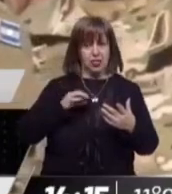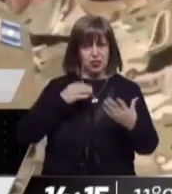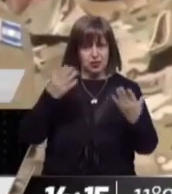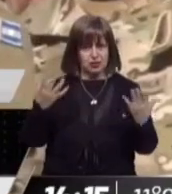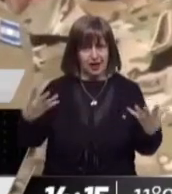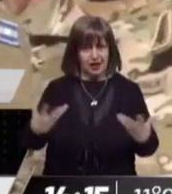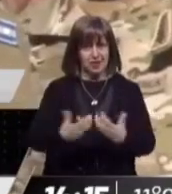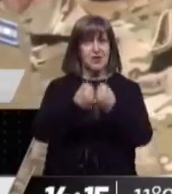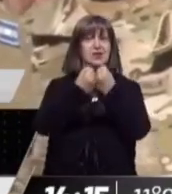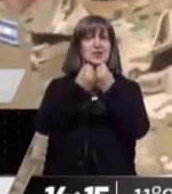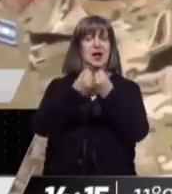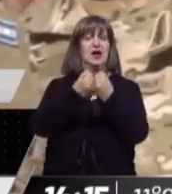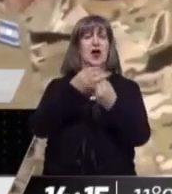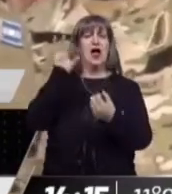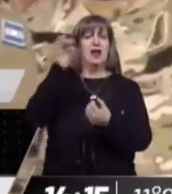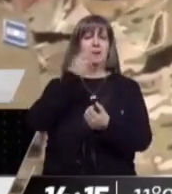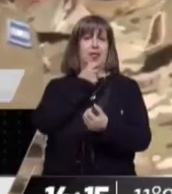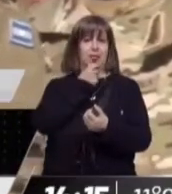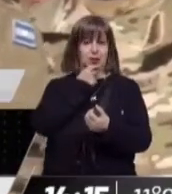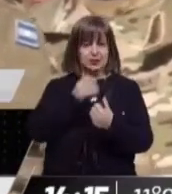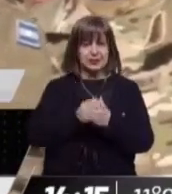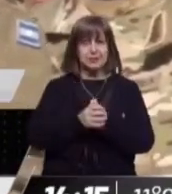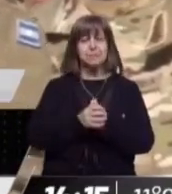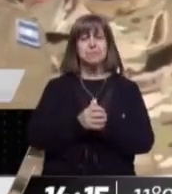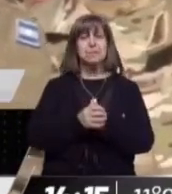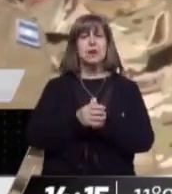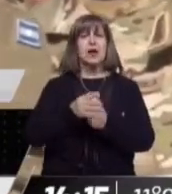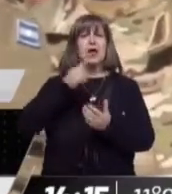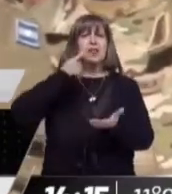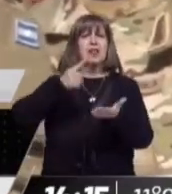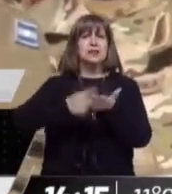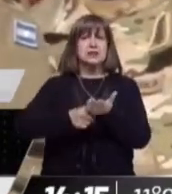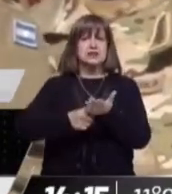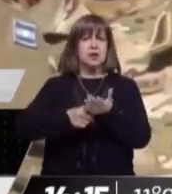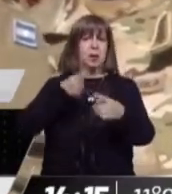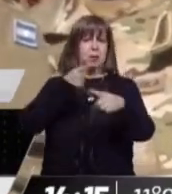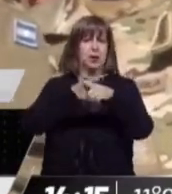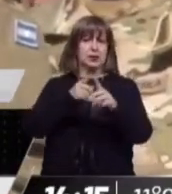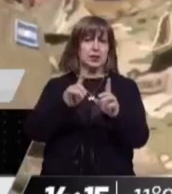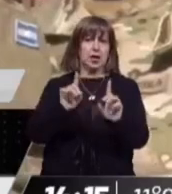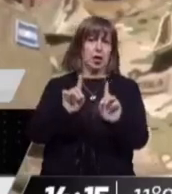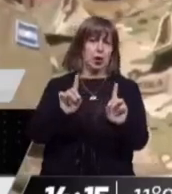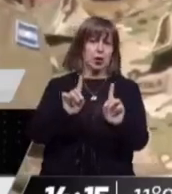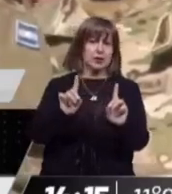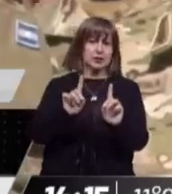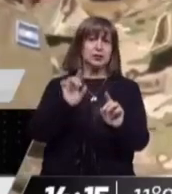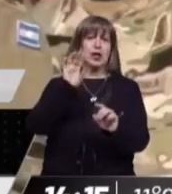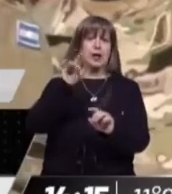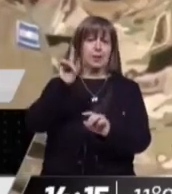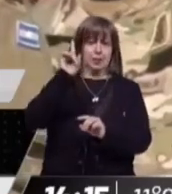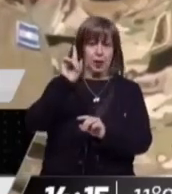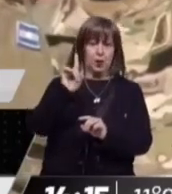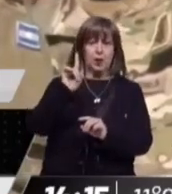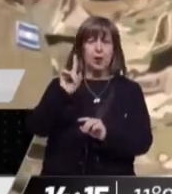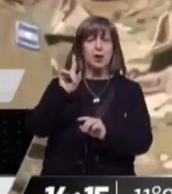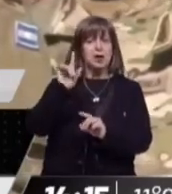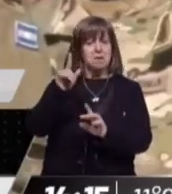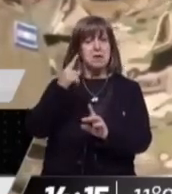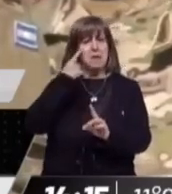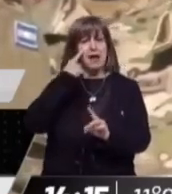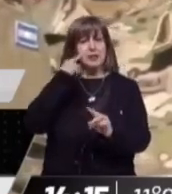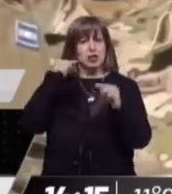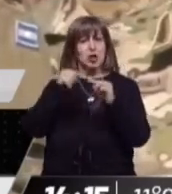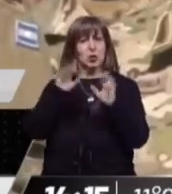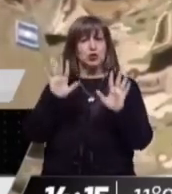Argentino. Sé también que no es solo una decisión política, sino también una decisión de la propia